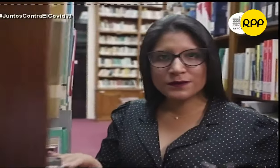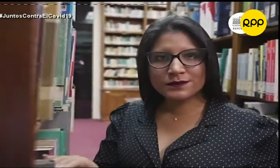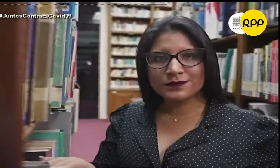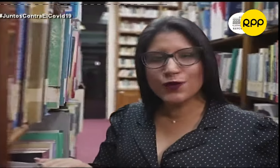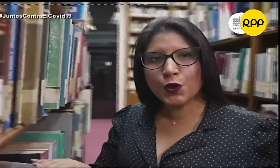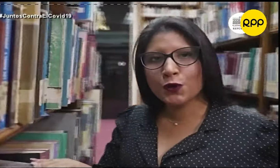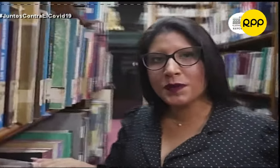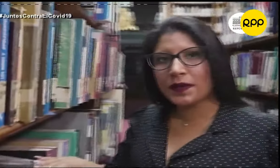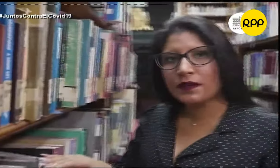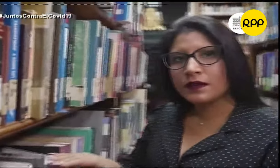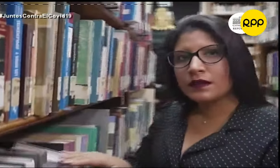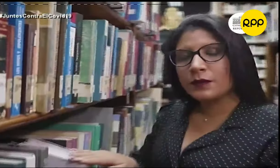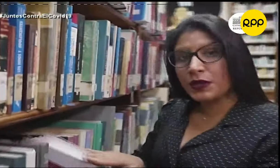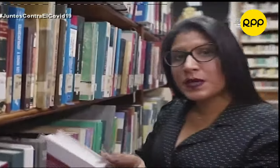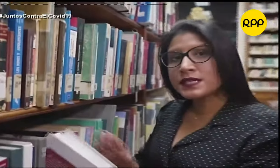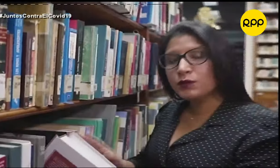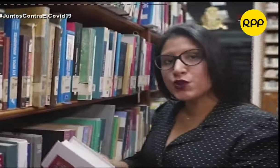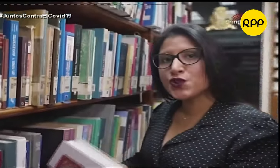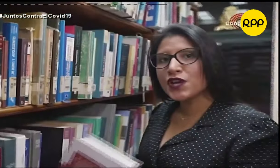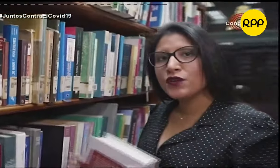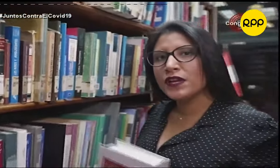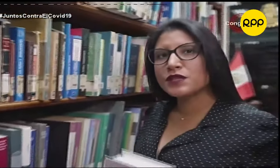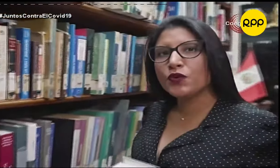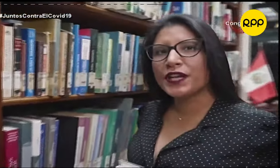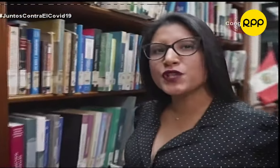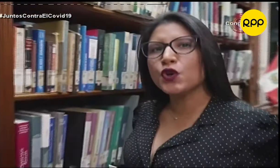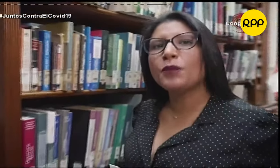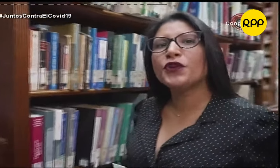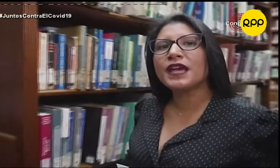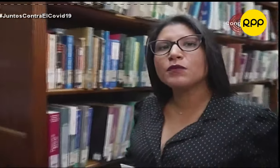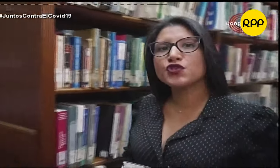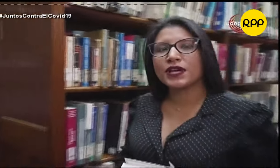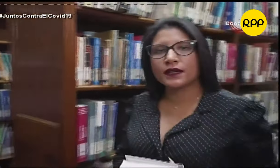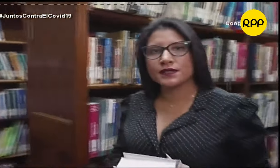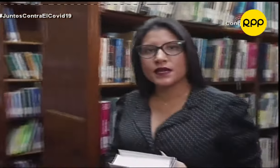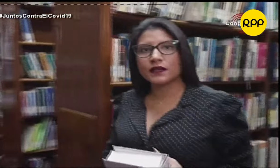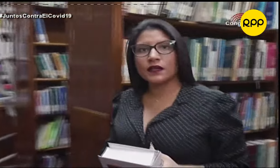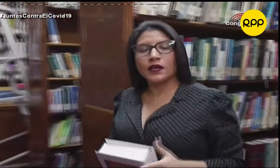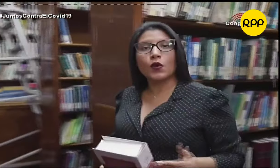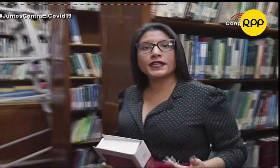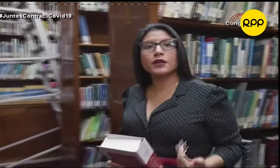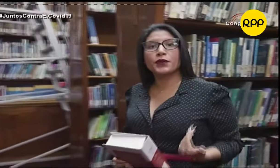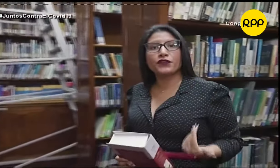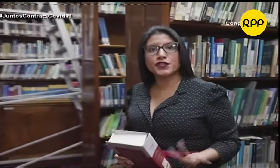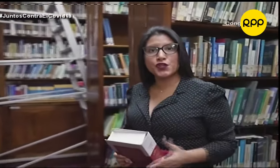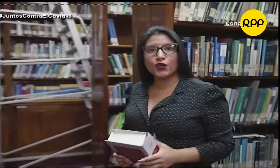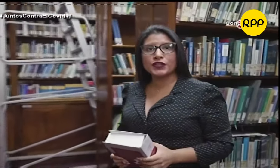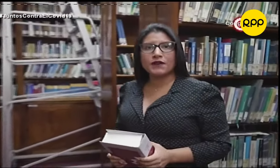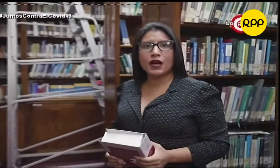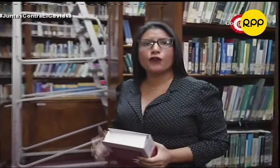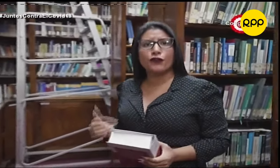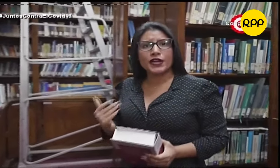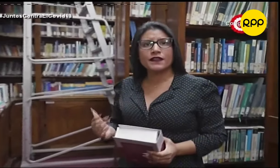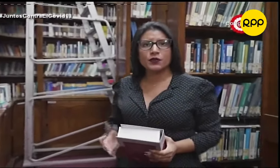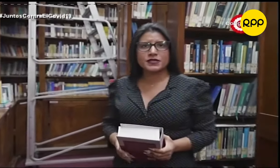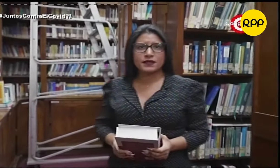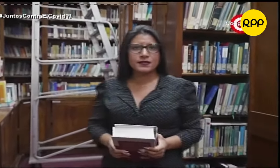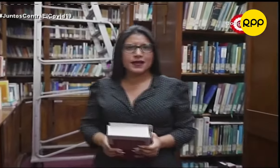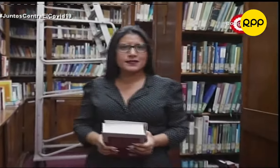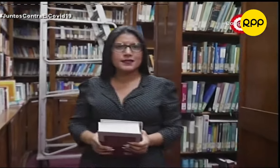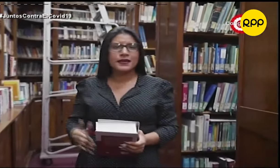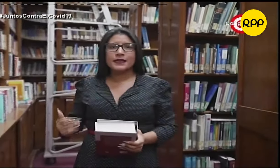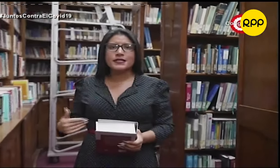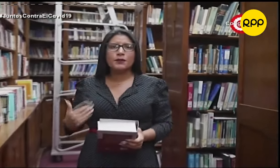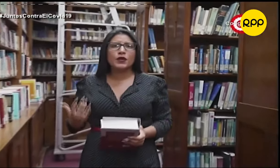Yo no lo viví, pero hace muchos años las mujeres solo podíamos ejercer cualquier profesión o trabajo fuera de